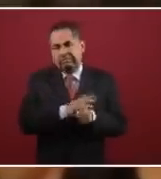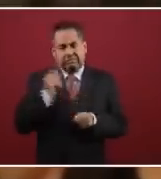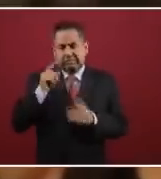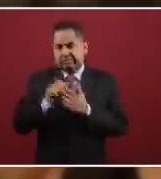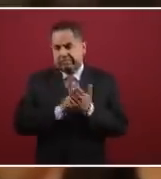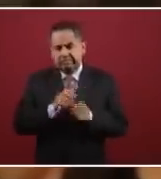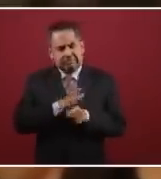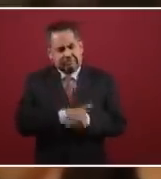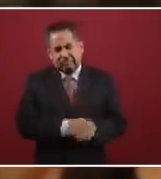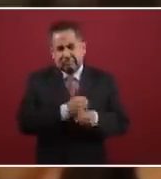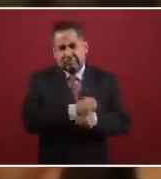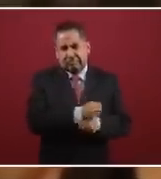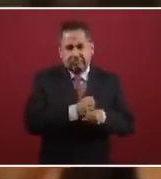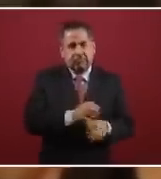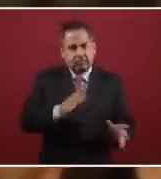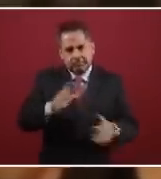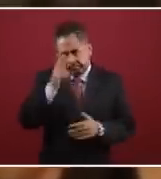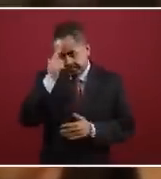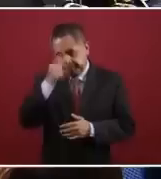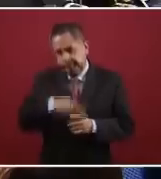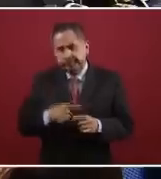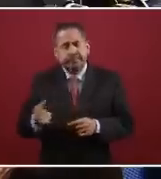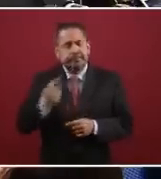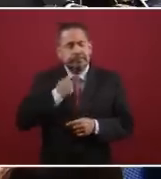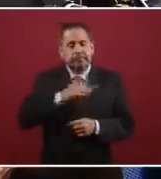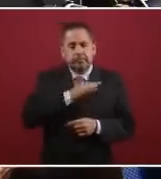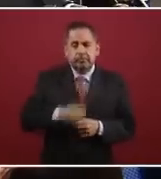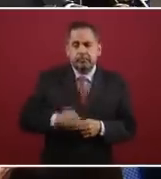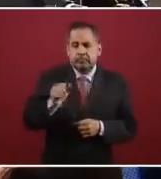meses. Y recordemos también el homicidio de Samir